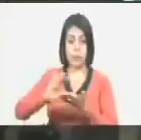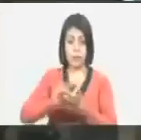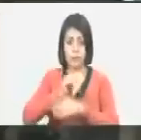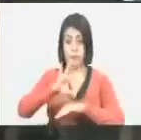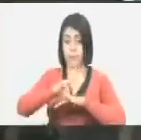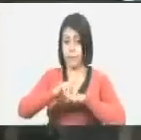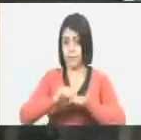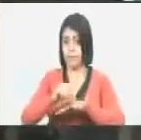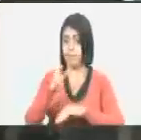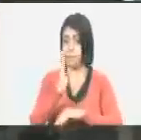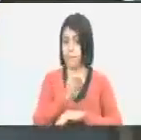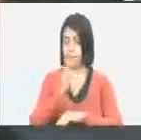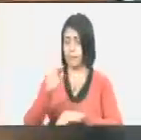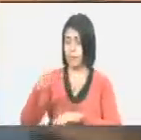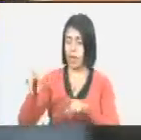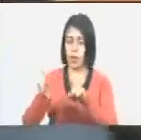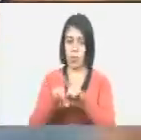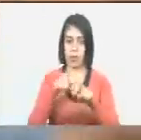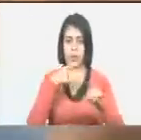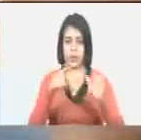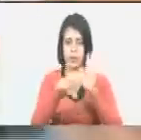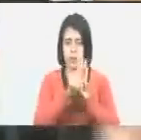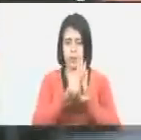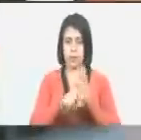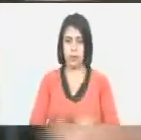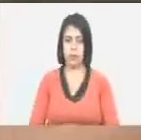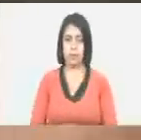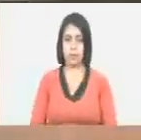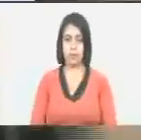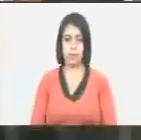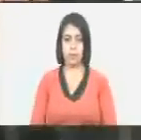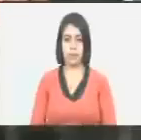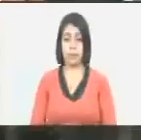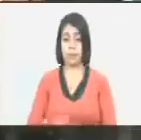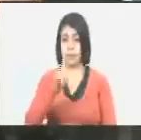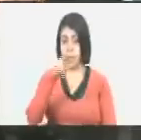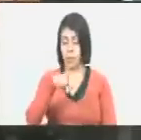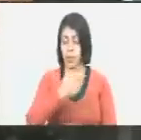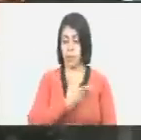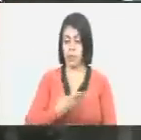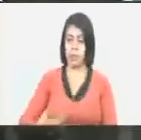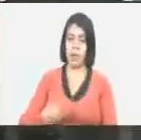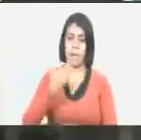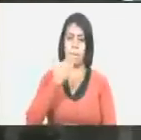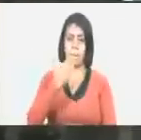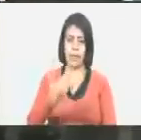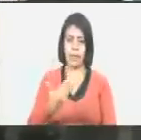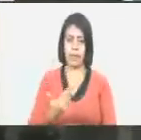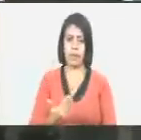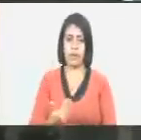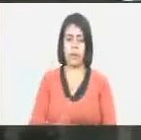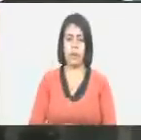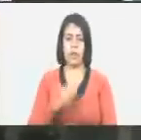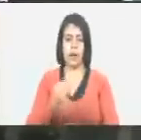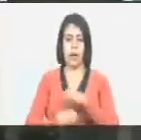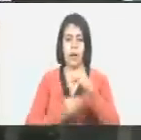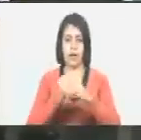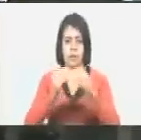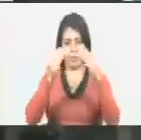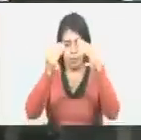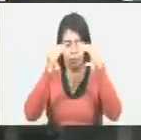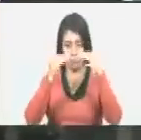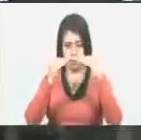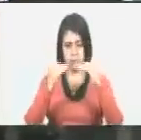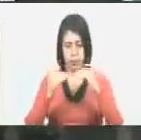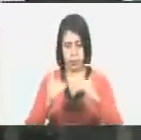dominio serán sancionados de acuerdo con lo previsto en la ley. Además, presidente, solicito que se corra el correlativo, pues, a